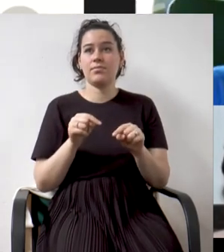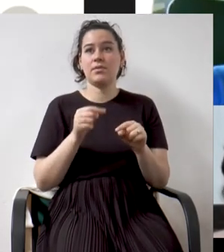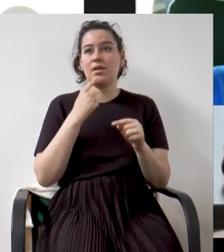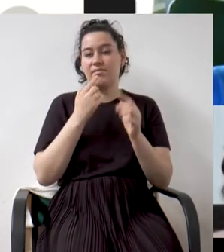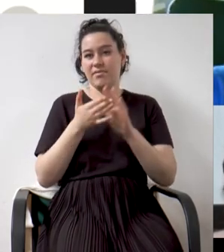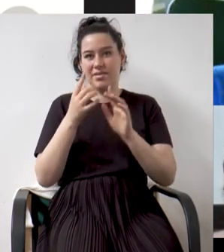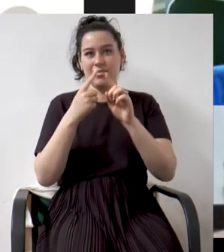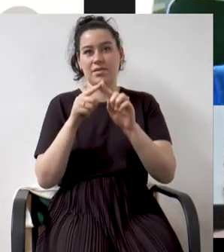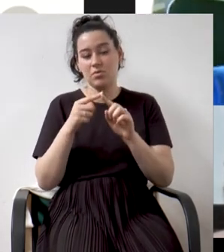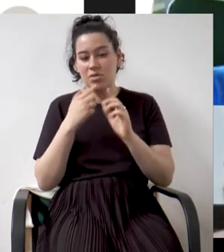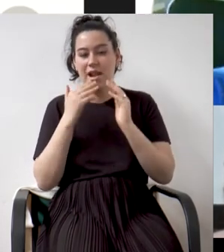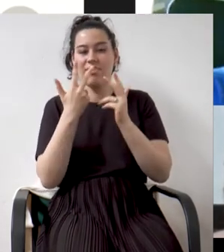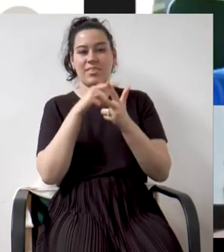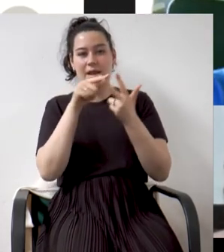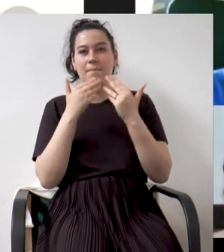de las preguntas. Gracias.